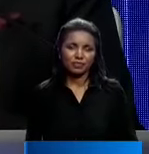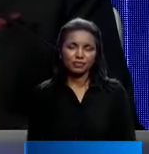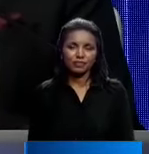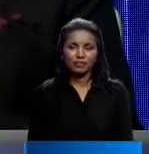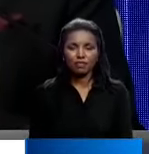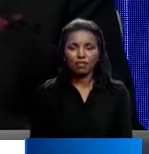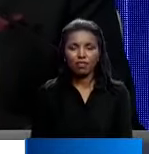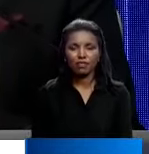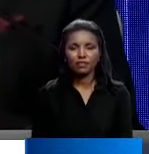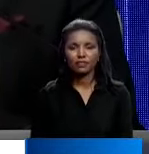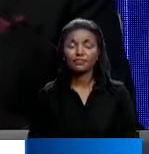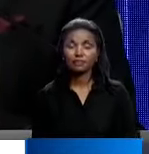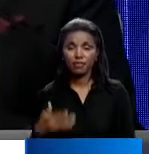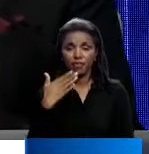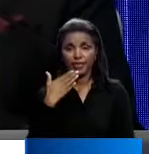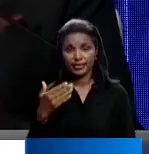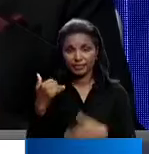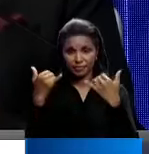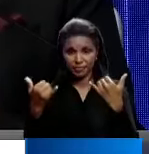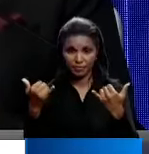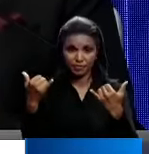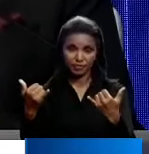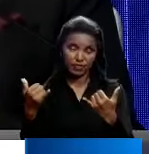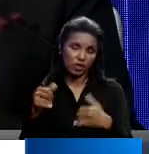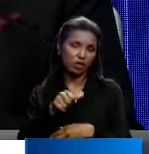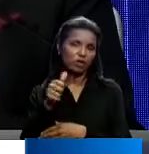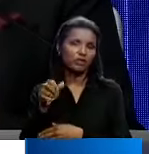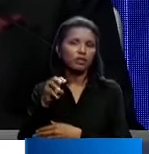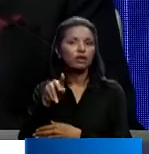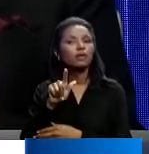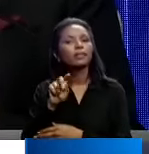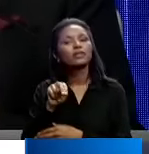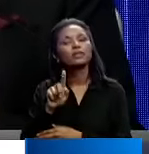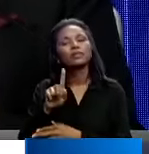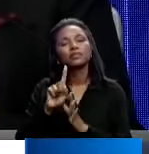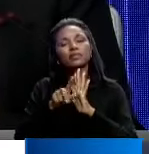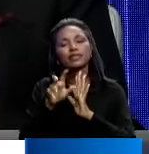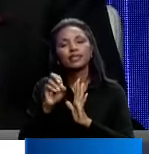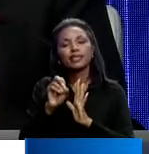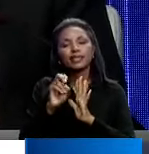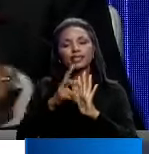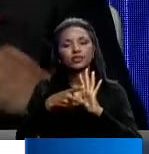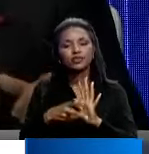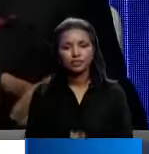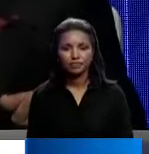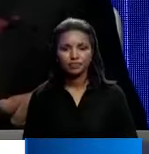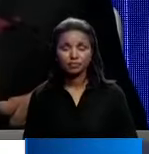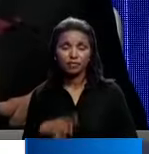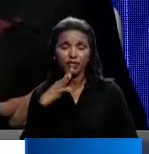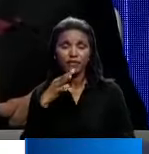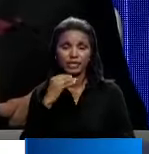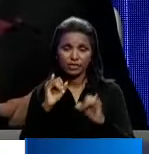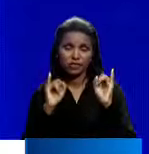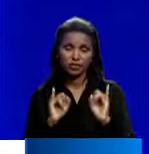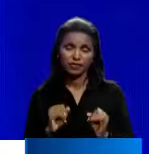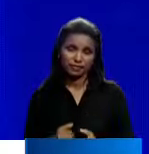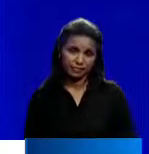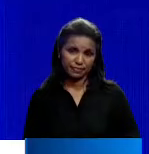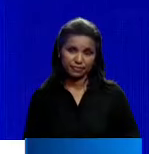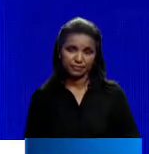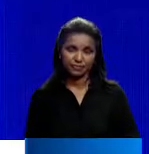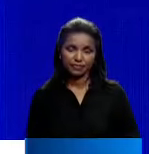Gracias, candidato Martín Torrijos. Corresponde el turno al candidato Melitón Arrocha. Tiene 1:30 para hablar de institucionalidad.